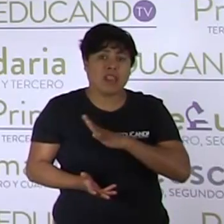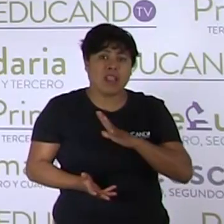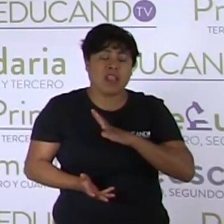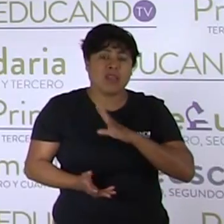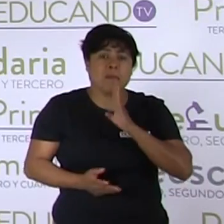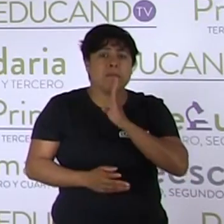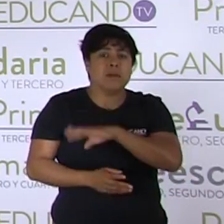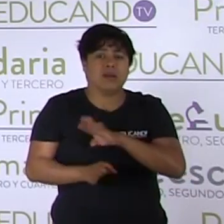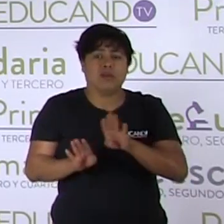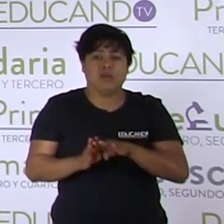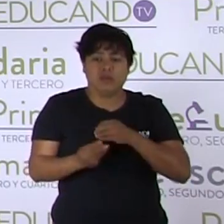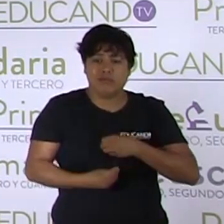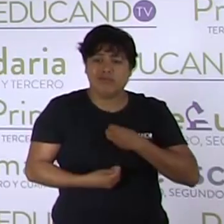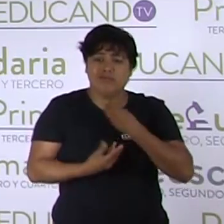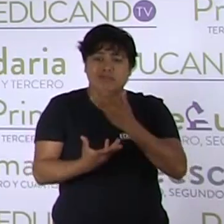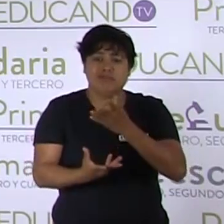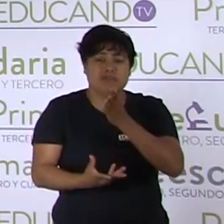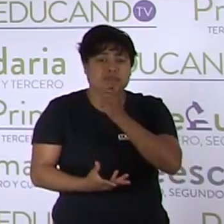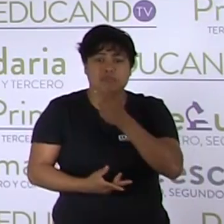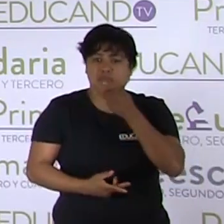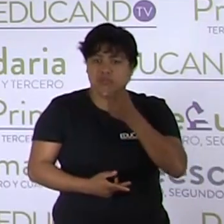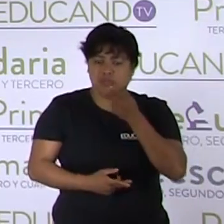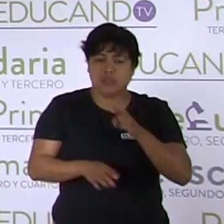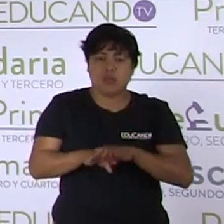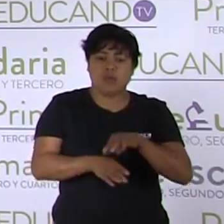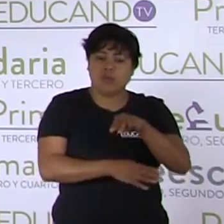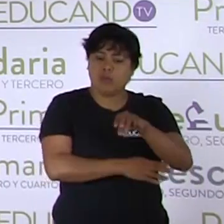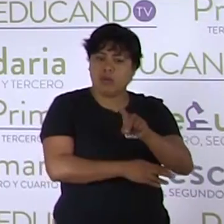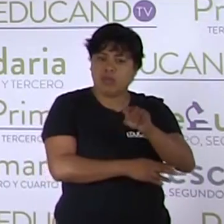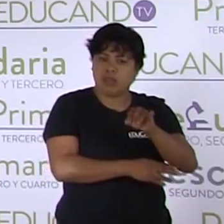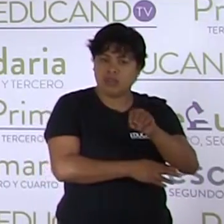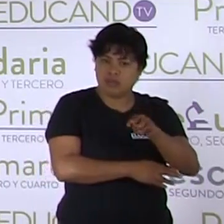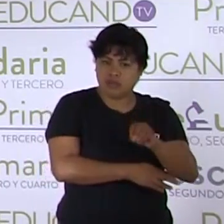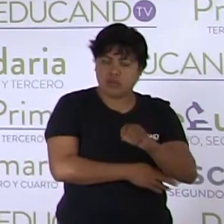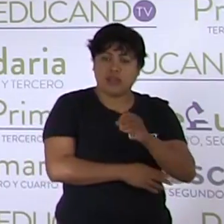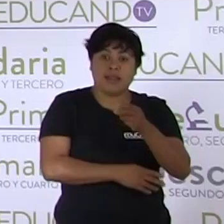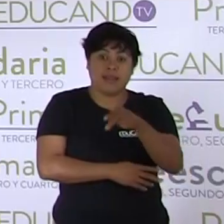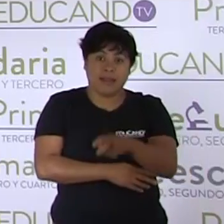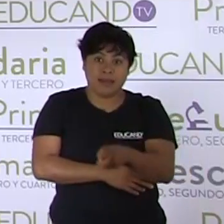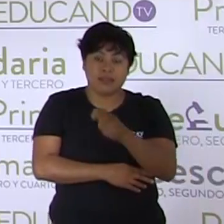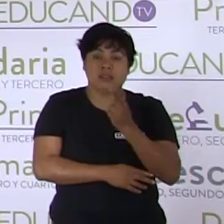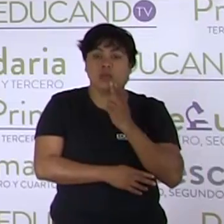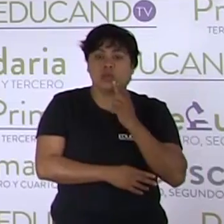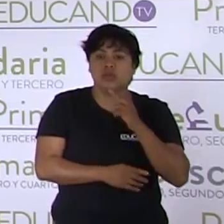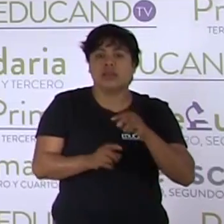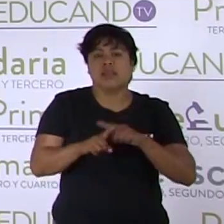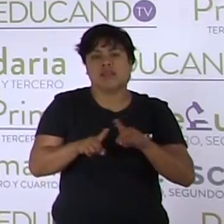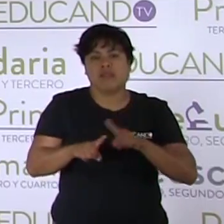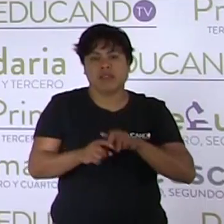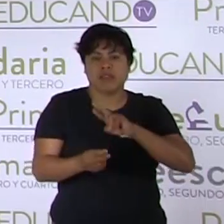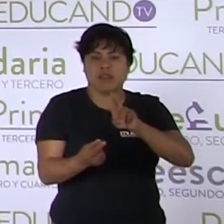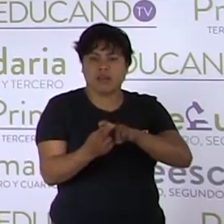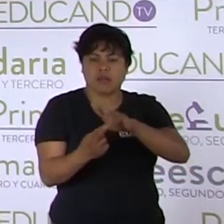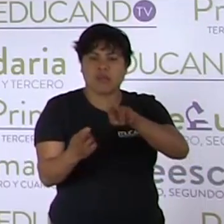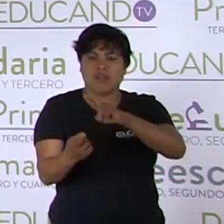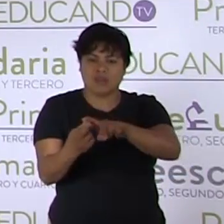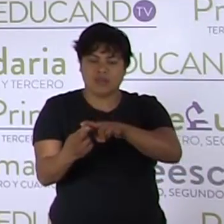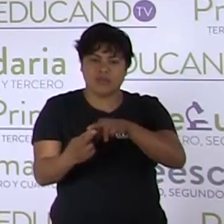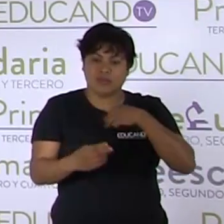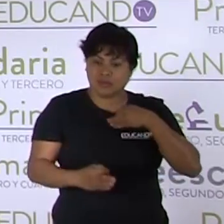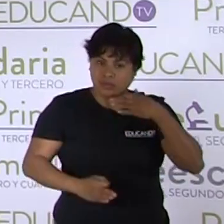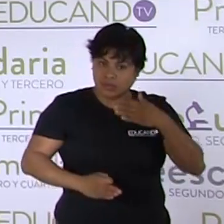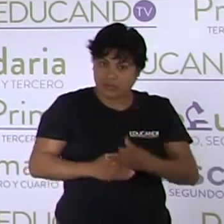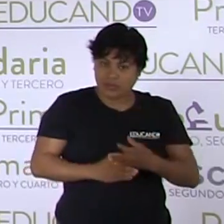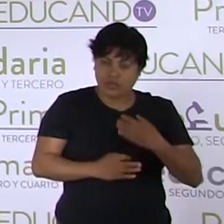mala expresión por esos modismos que se emplean en algunas regiones y que hoy yo te